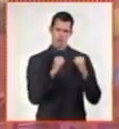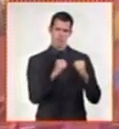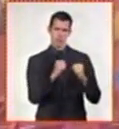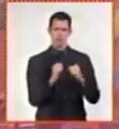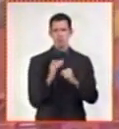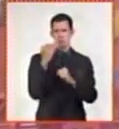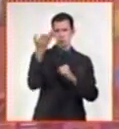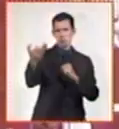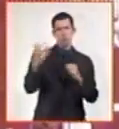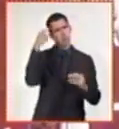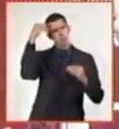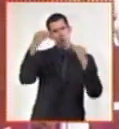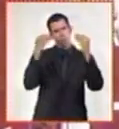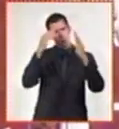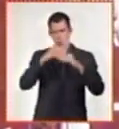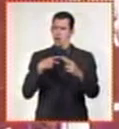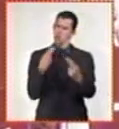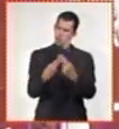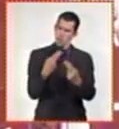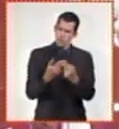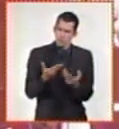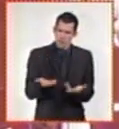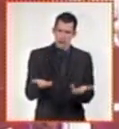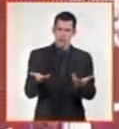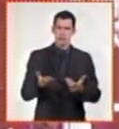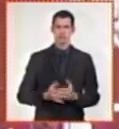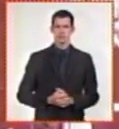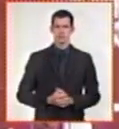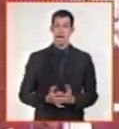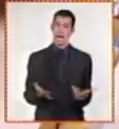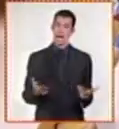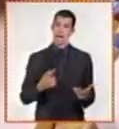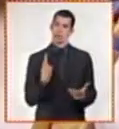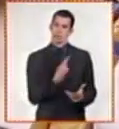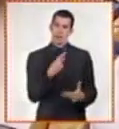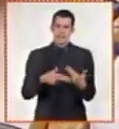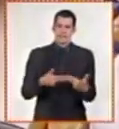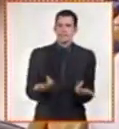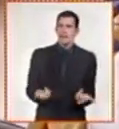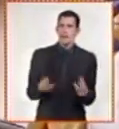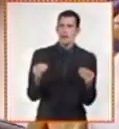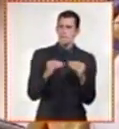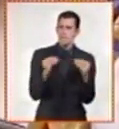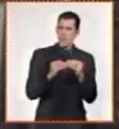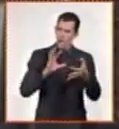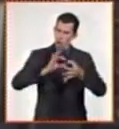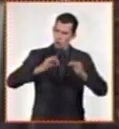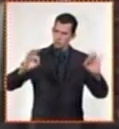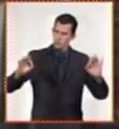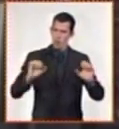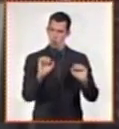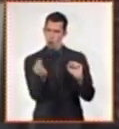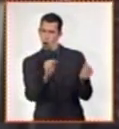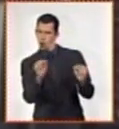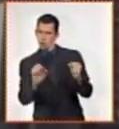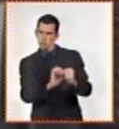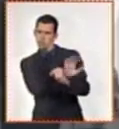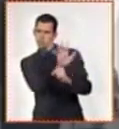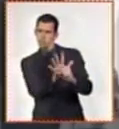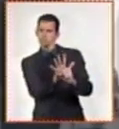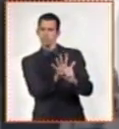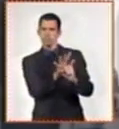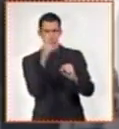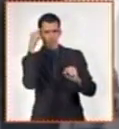inalterados. Lo que hemos hecho es coordinar la prevención y el control de la pandemia con el